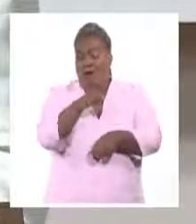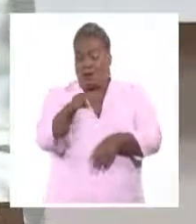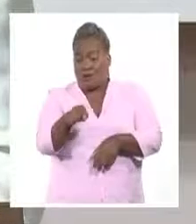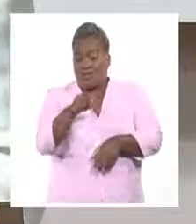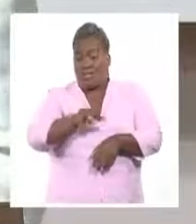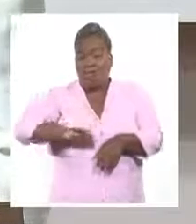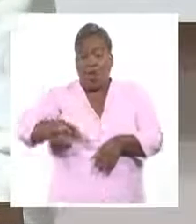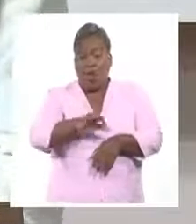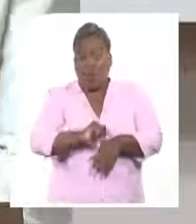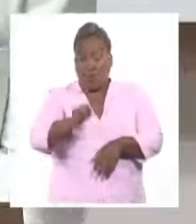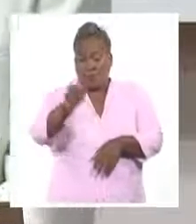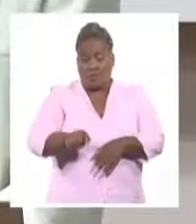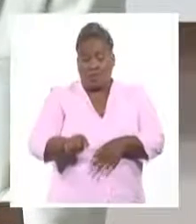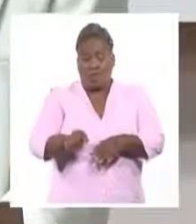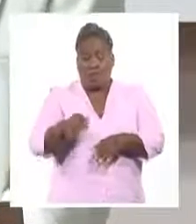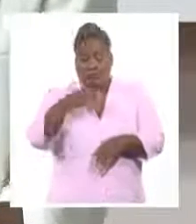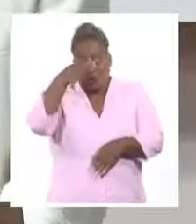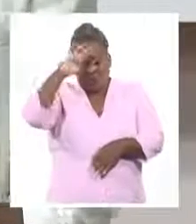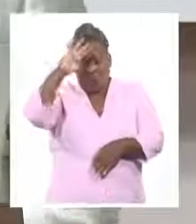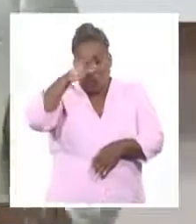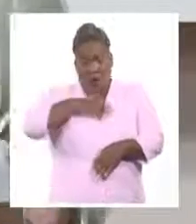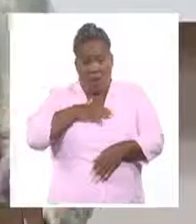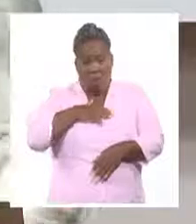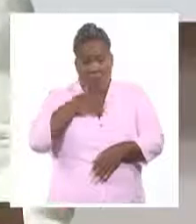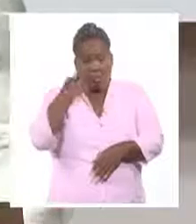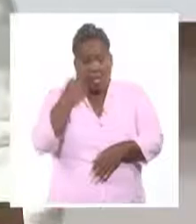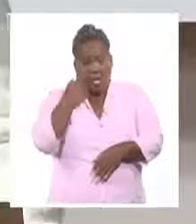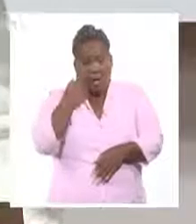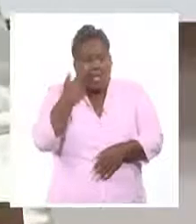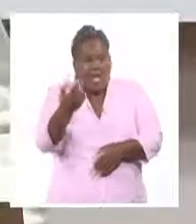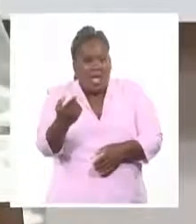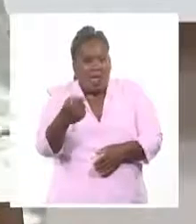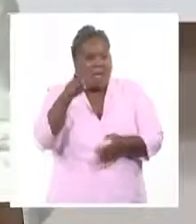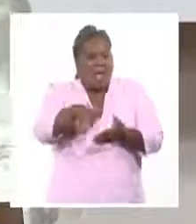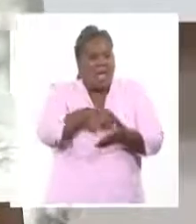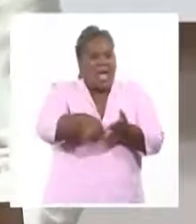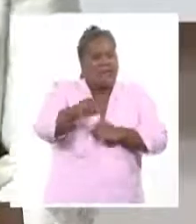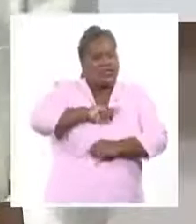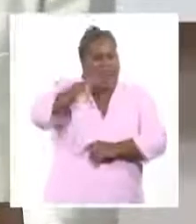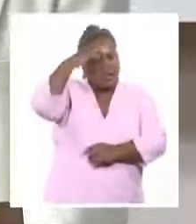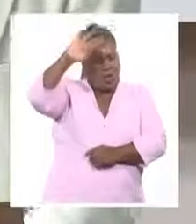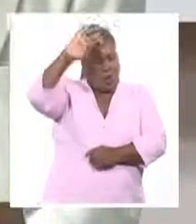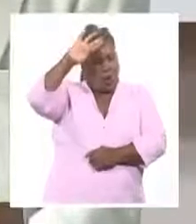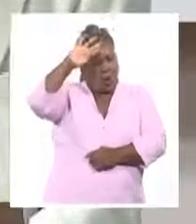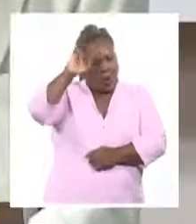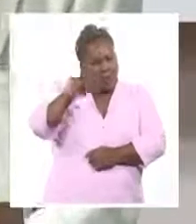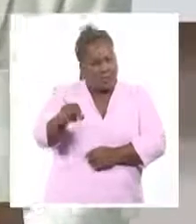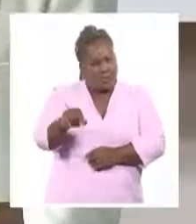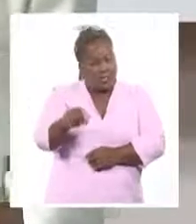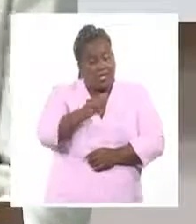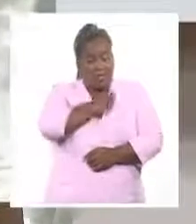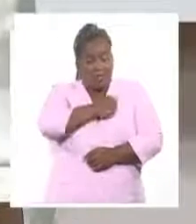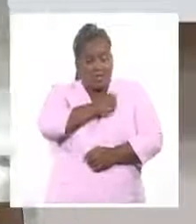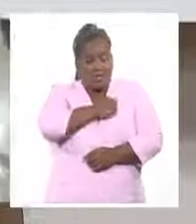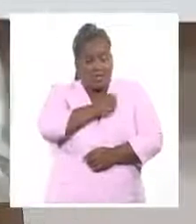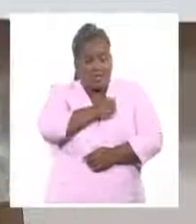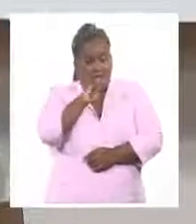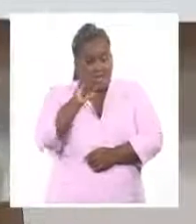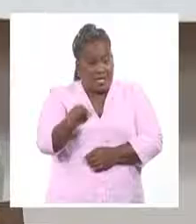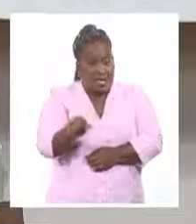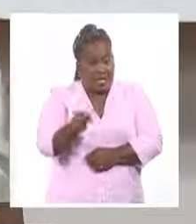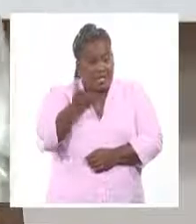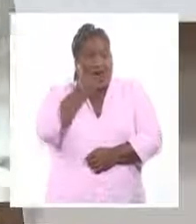cualquier patriota el choque directo con los planes de subversión que apuntan primero y con particular saña al alma de la